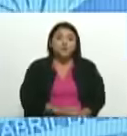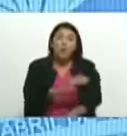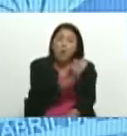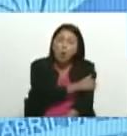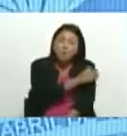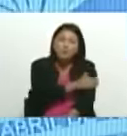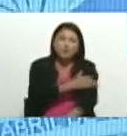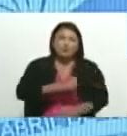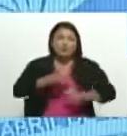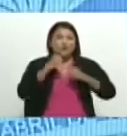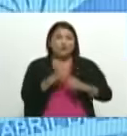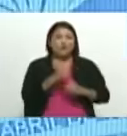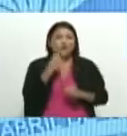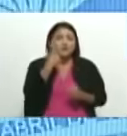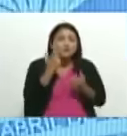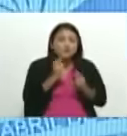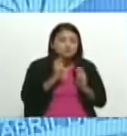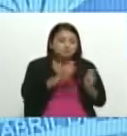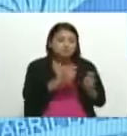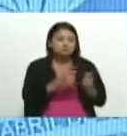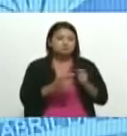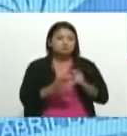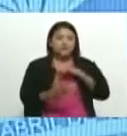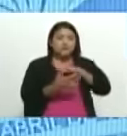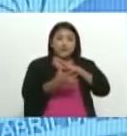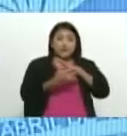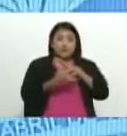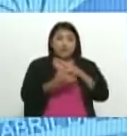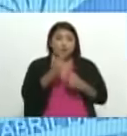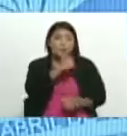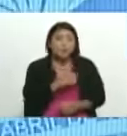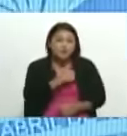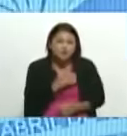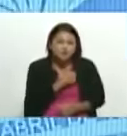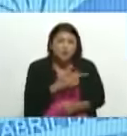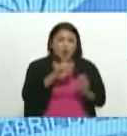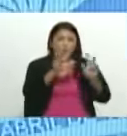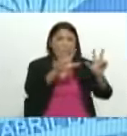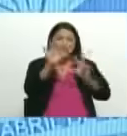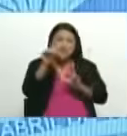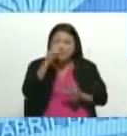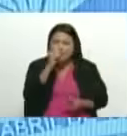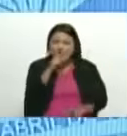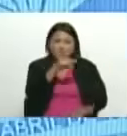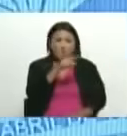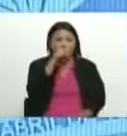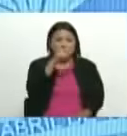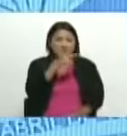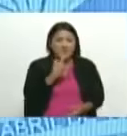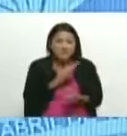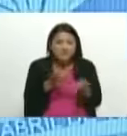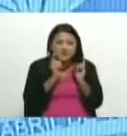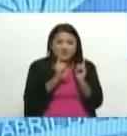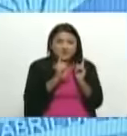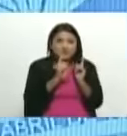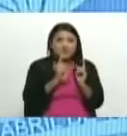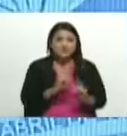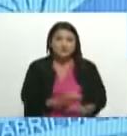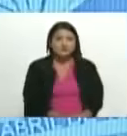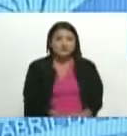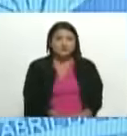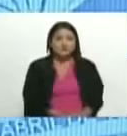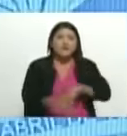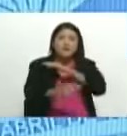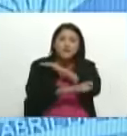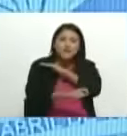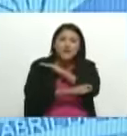Maduro que lo pusieron de técnico de la Comisión de Primaria. A estas alturas va a decir, va a prestarse para un